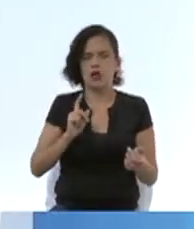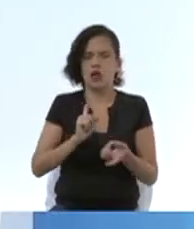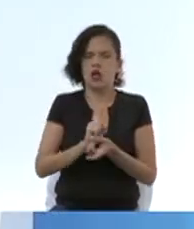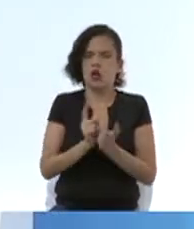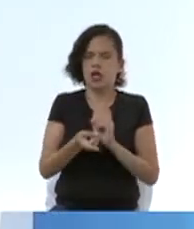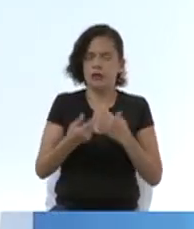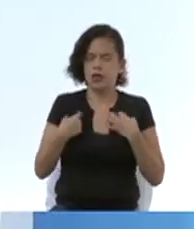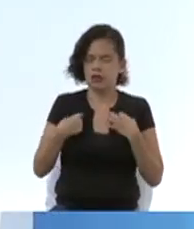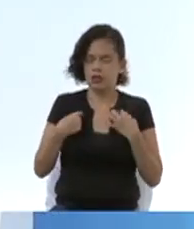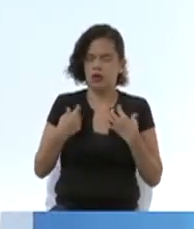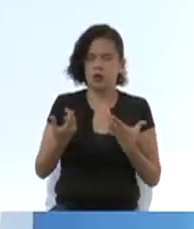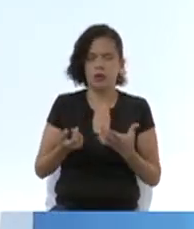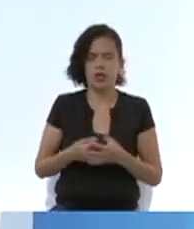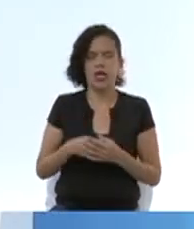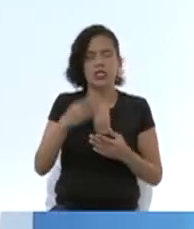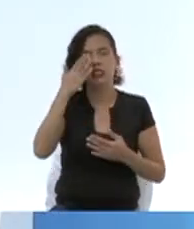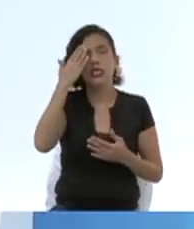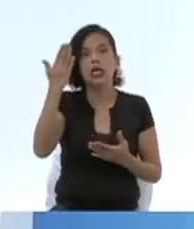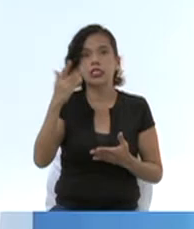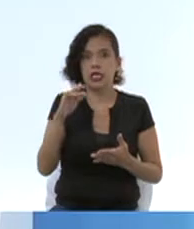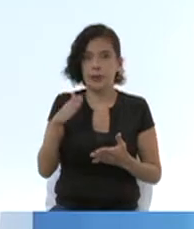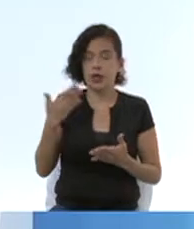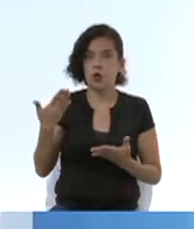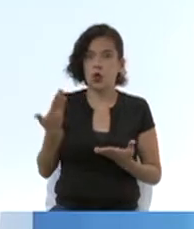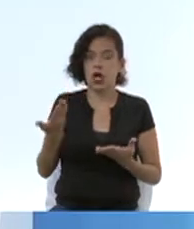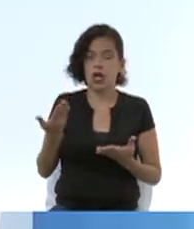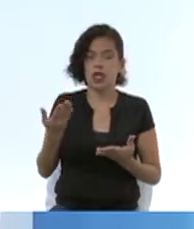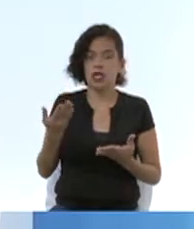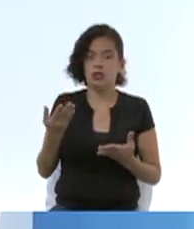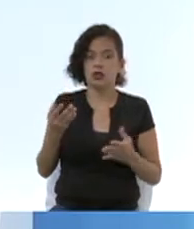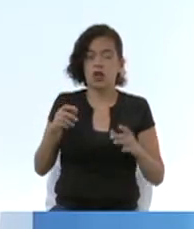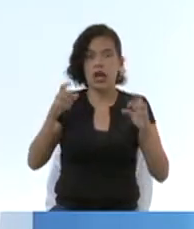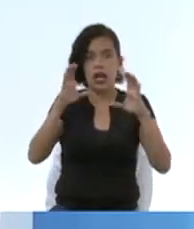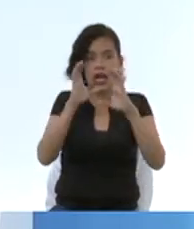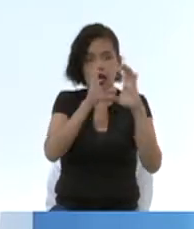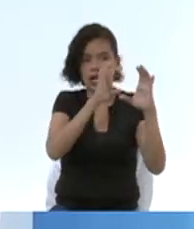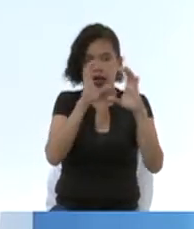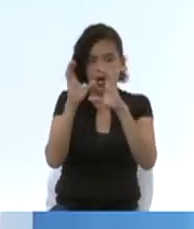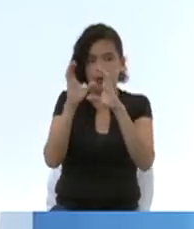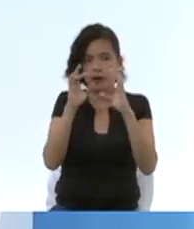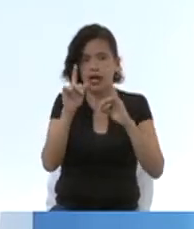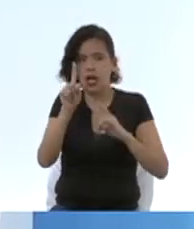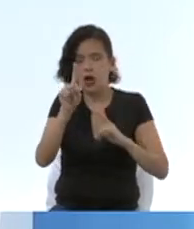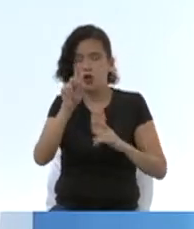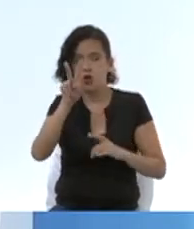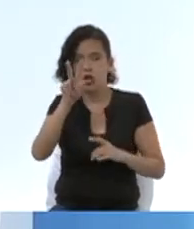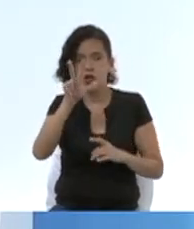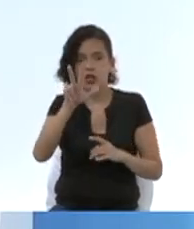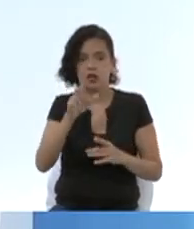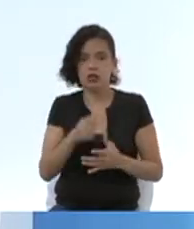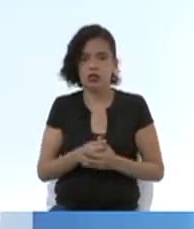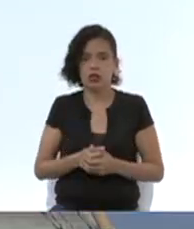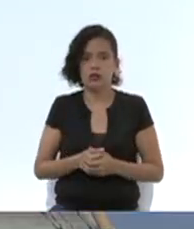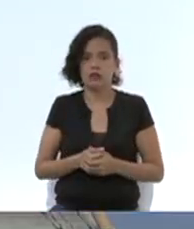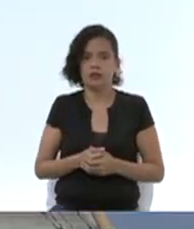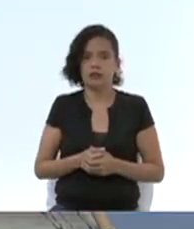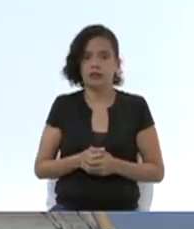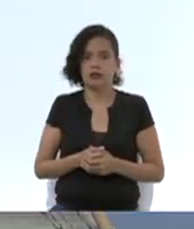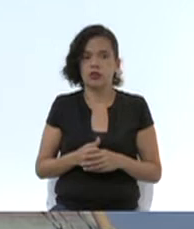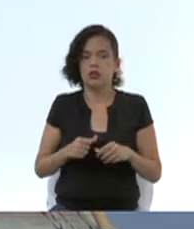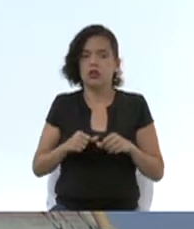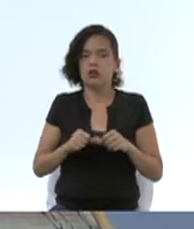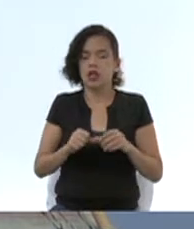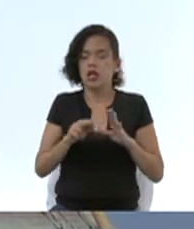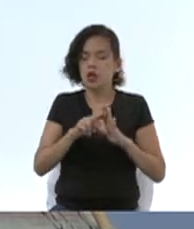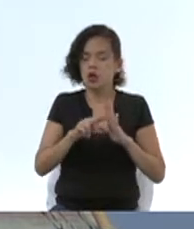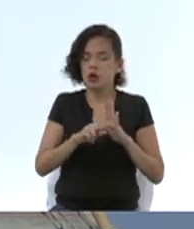peinaron. Ya sabe cuál es la cama, cuáles son las cámaras, ¿verdad? La 1, la 2 y la 3. Sigue